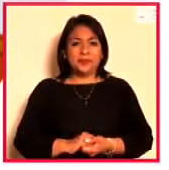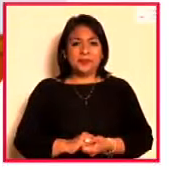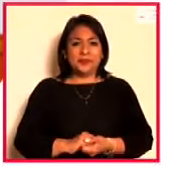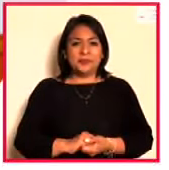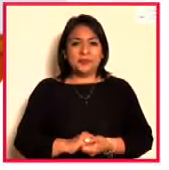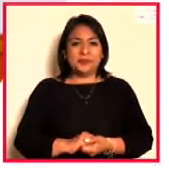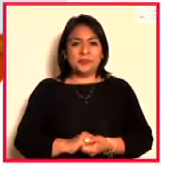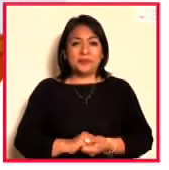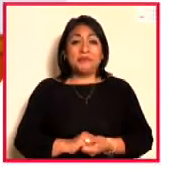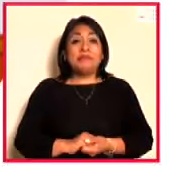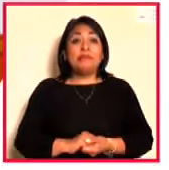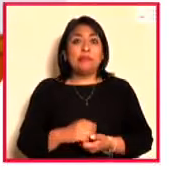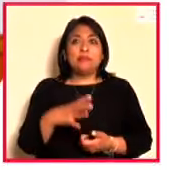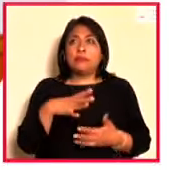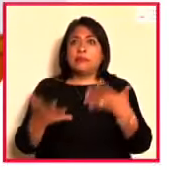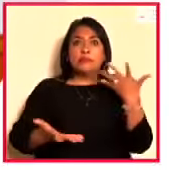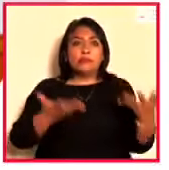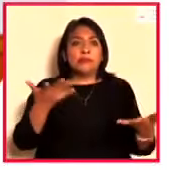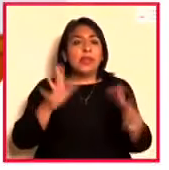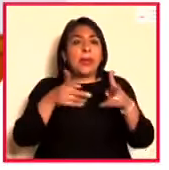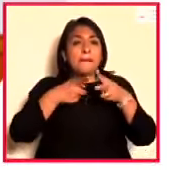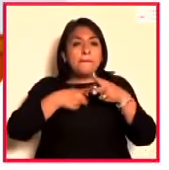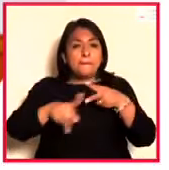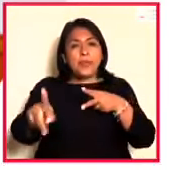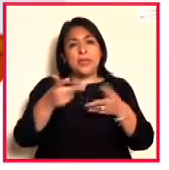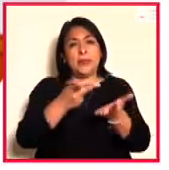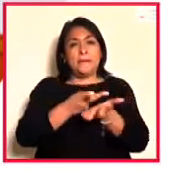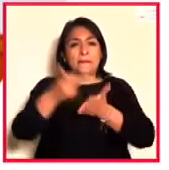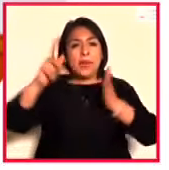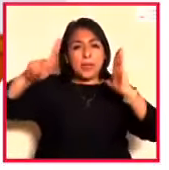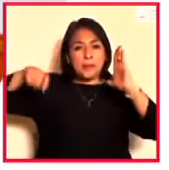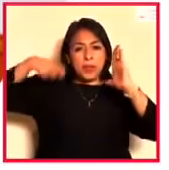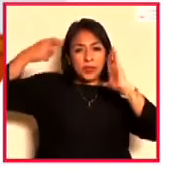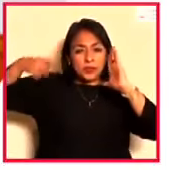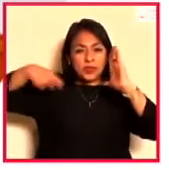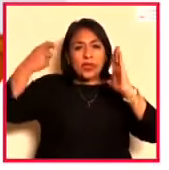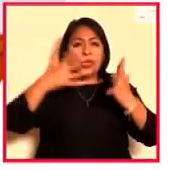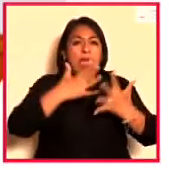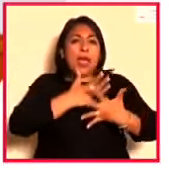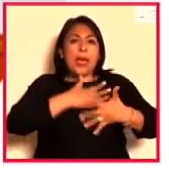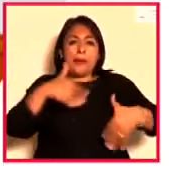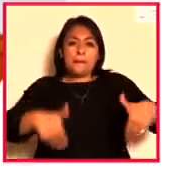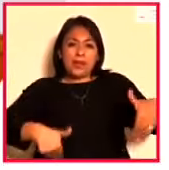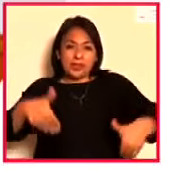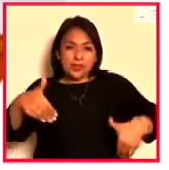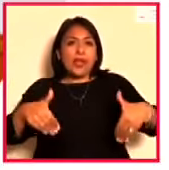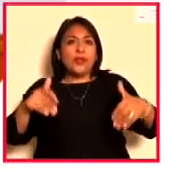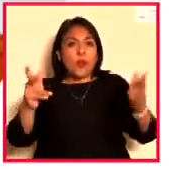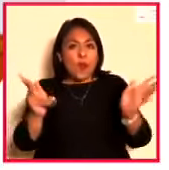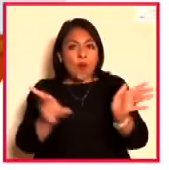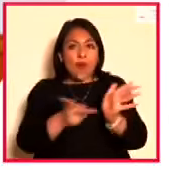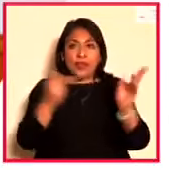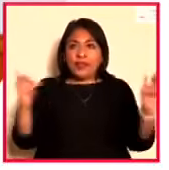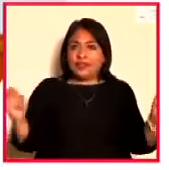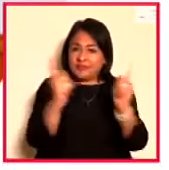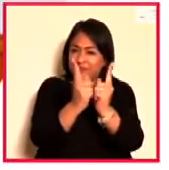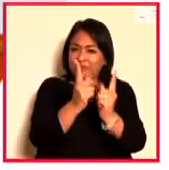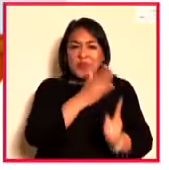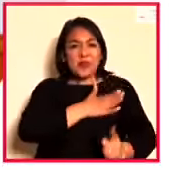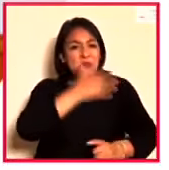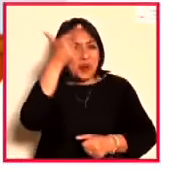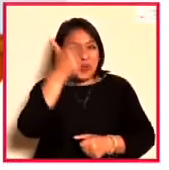En medio de la polémica empieza la temporada de premios cinematográficos. Los amantes del teatro se reencuentran. Muy buenas noches, bienvenidos a